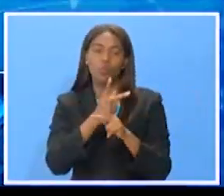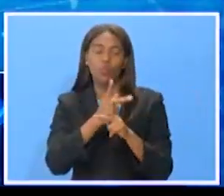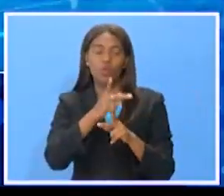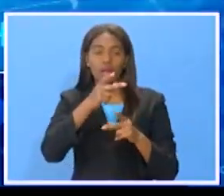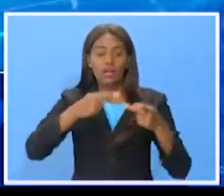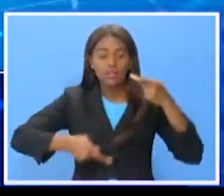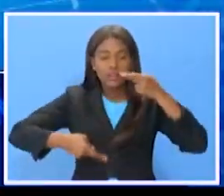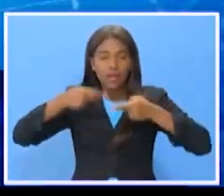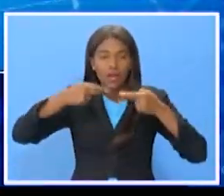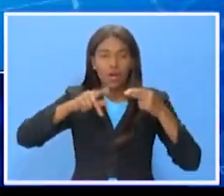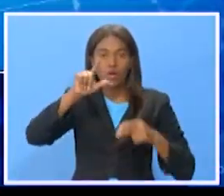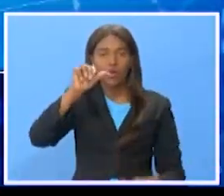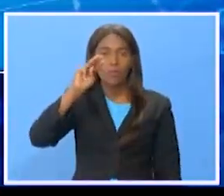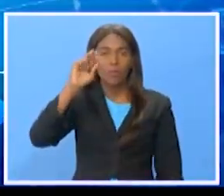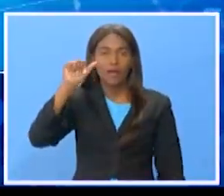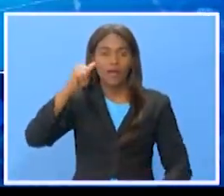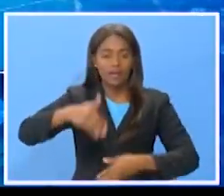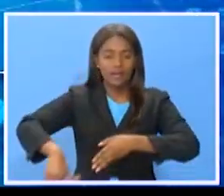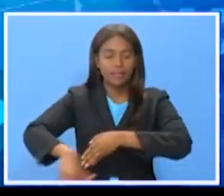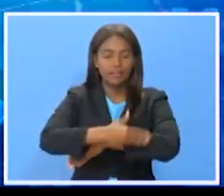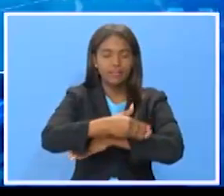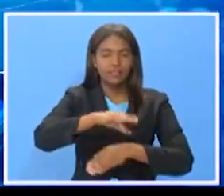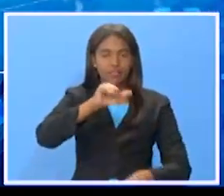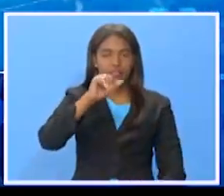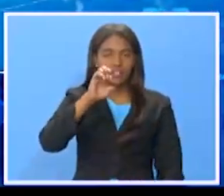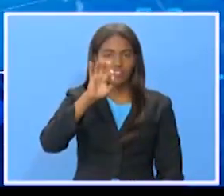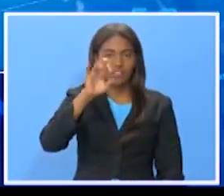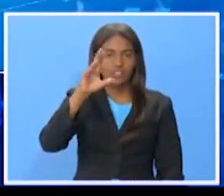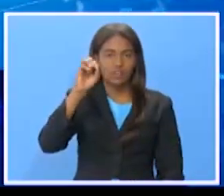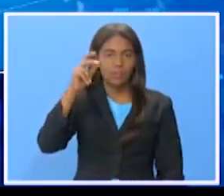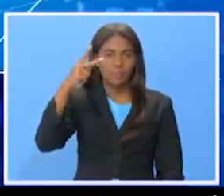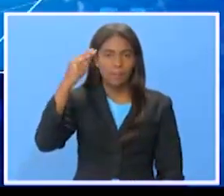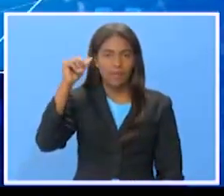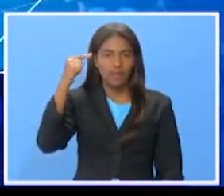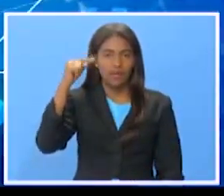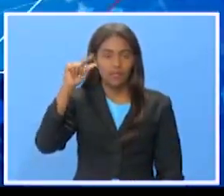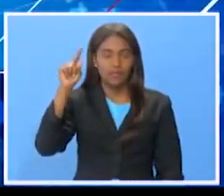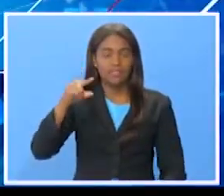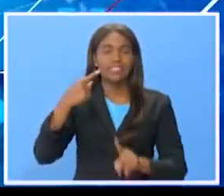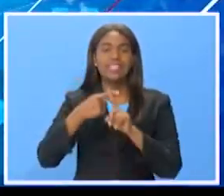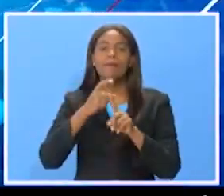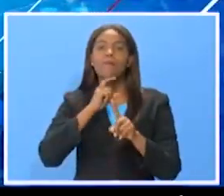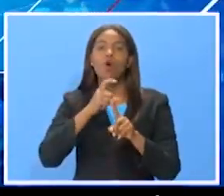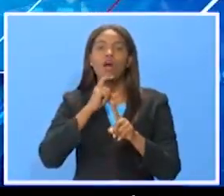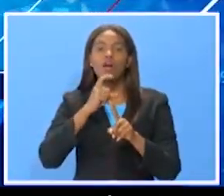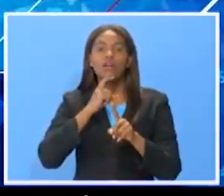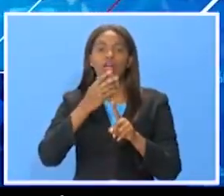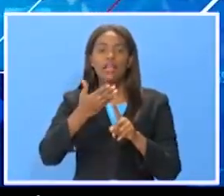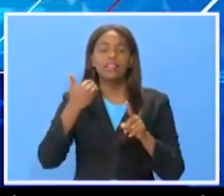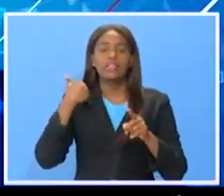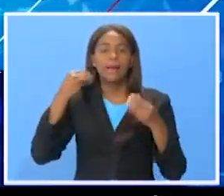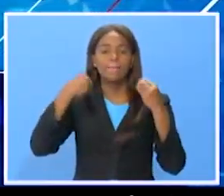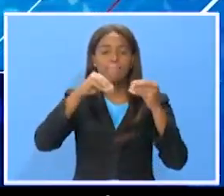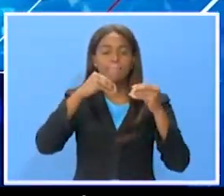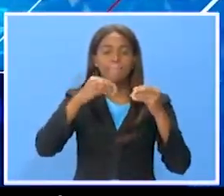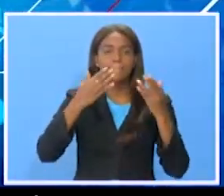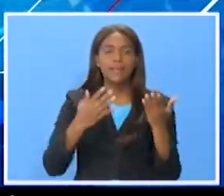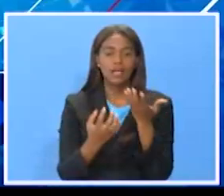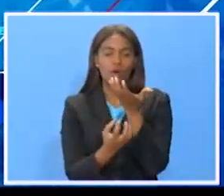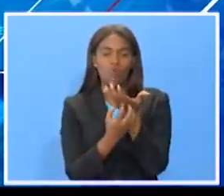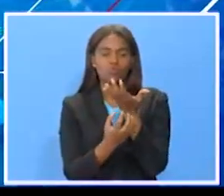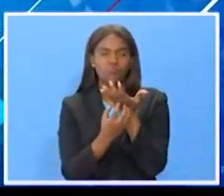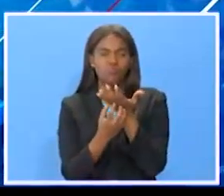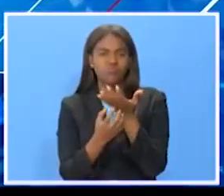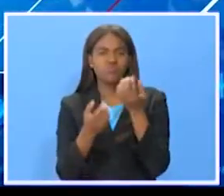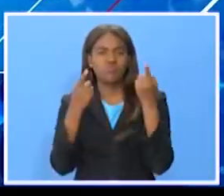Lumaca está ubicado en la calle José Francisco Peña Gómez de Boca Chica, donde se encuentran pues una plaza de fritureras que fueron albergadas